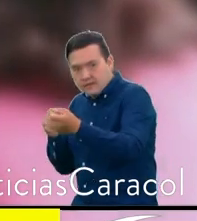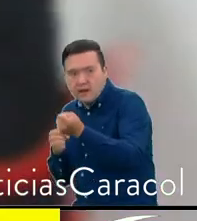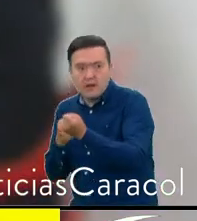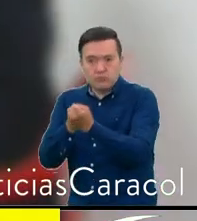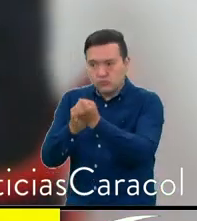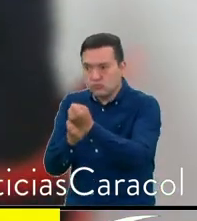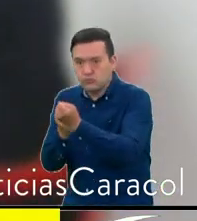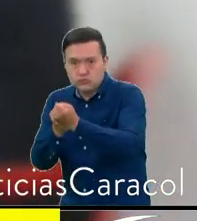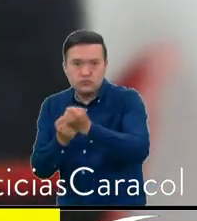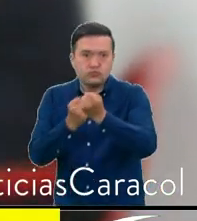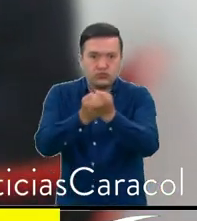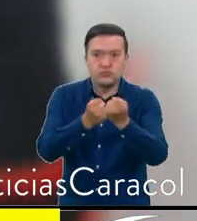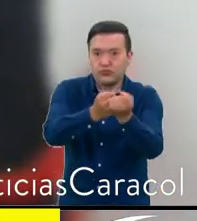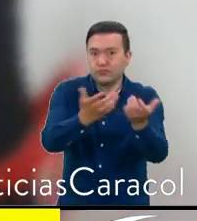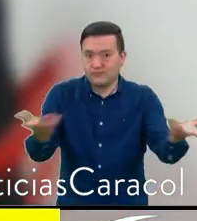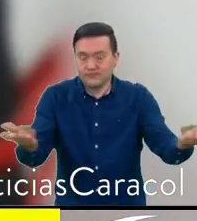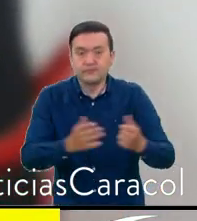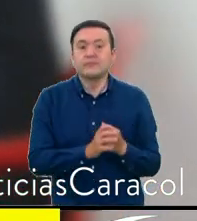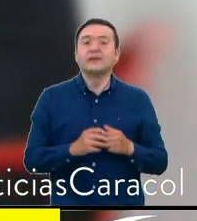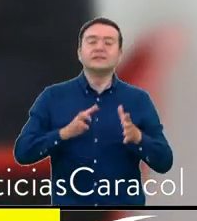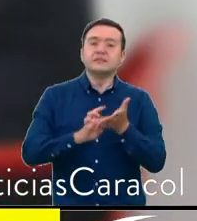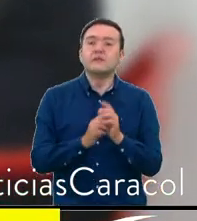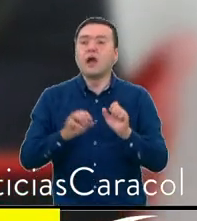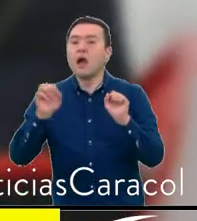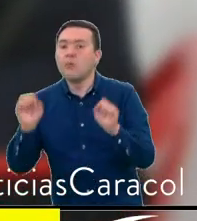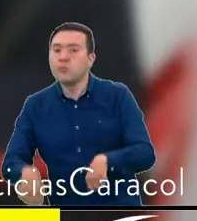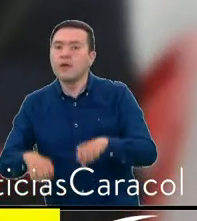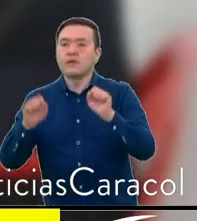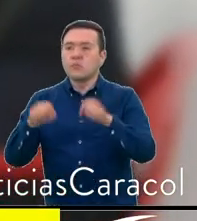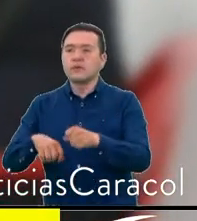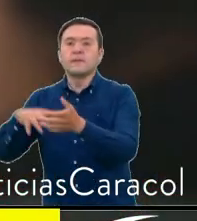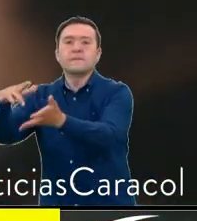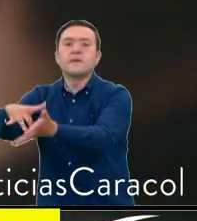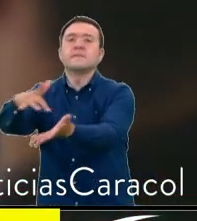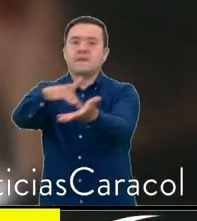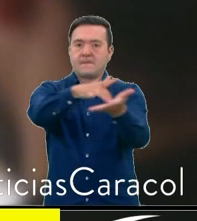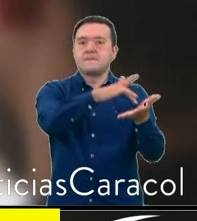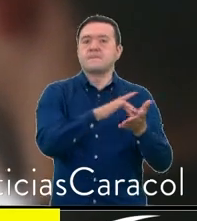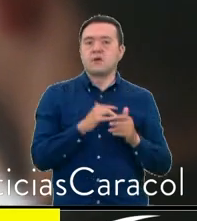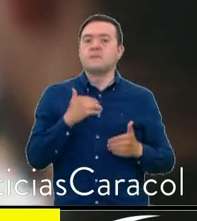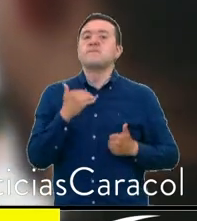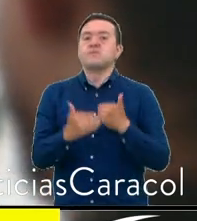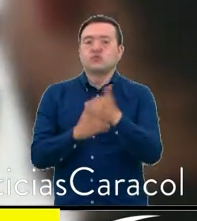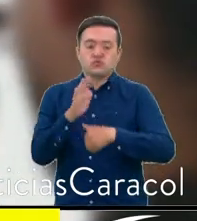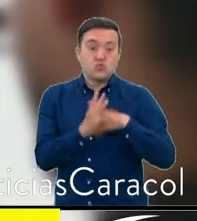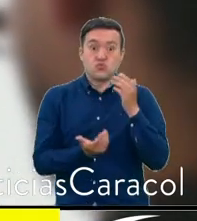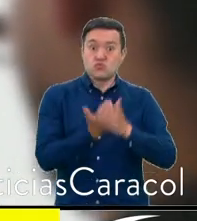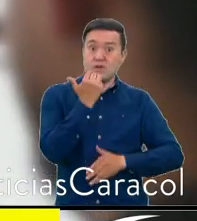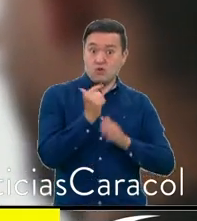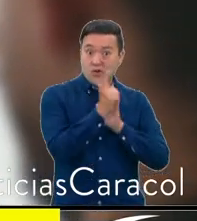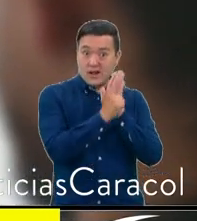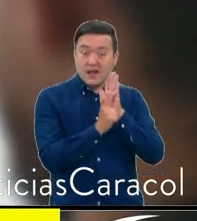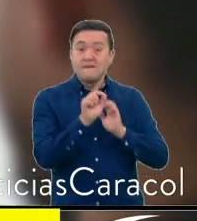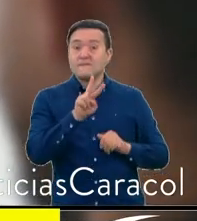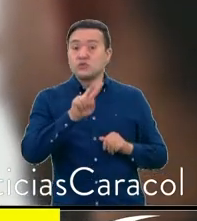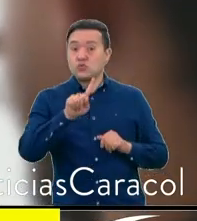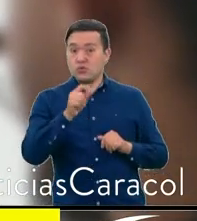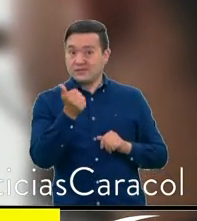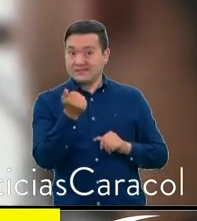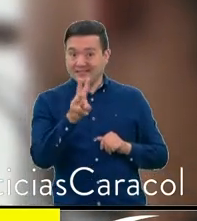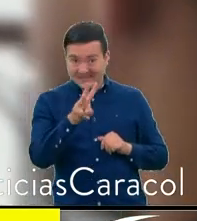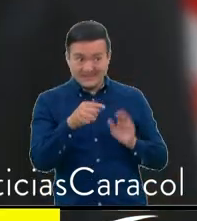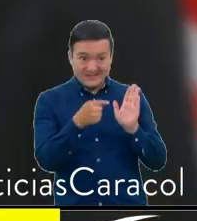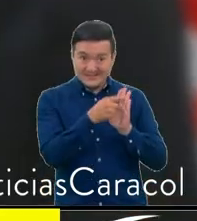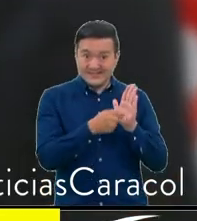digamos que ese abanico de oportunidades y de participar en cierta clase de procesos con la nueva legislación, con la ley 2113, nos da